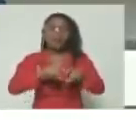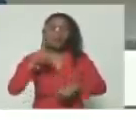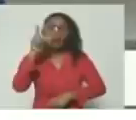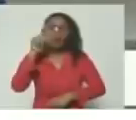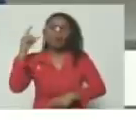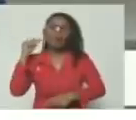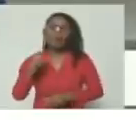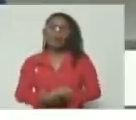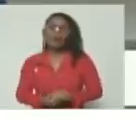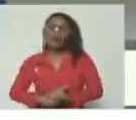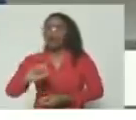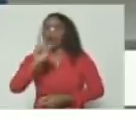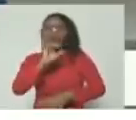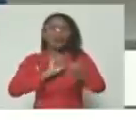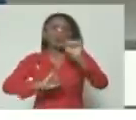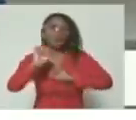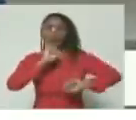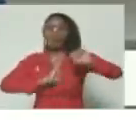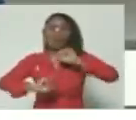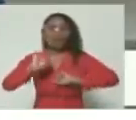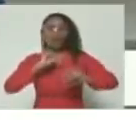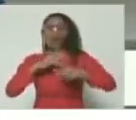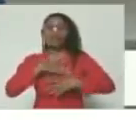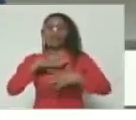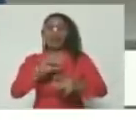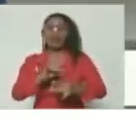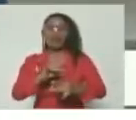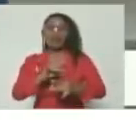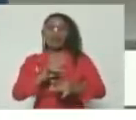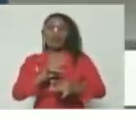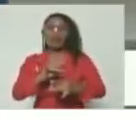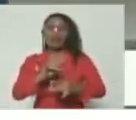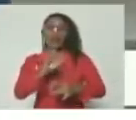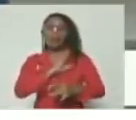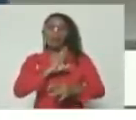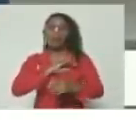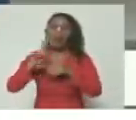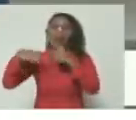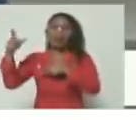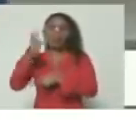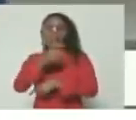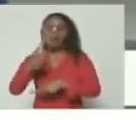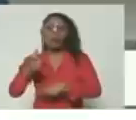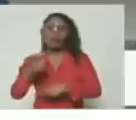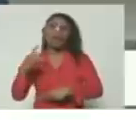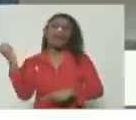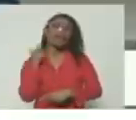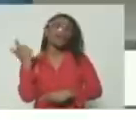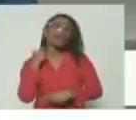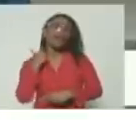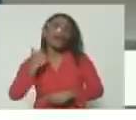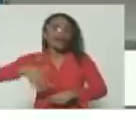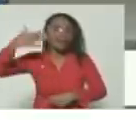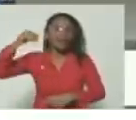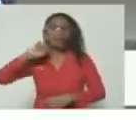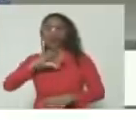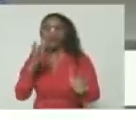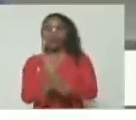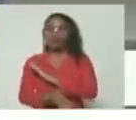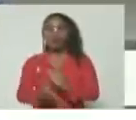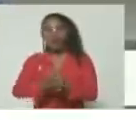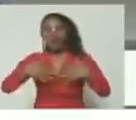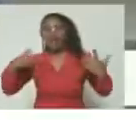campesinas. No estén defendiendo ustedes intereses de terratenientes y de viejas oligarquías con los grandes